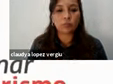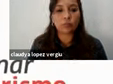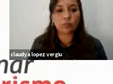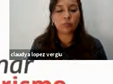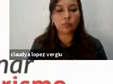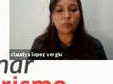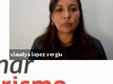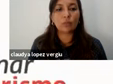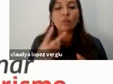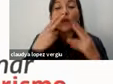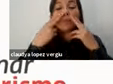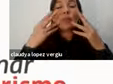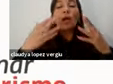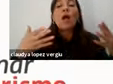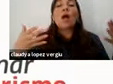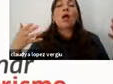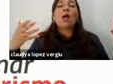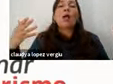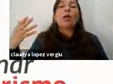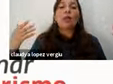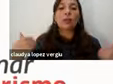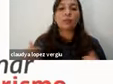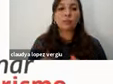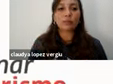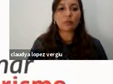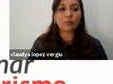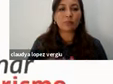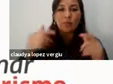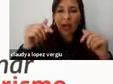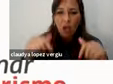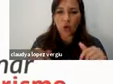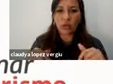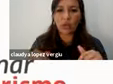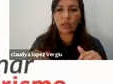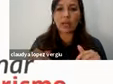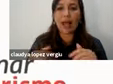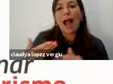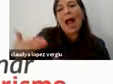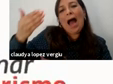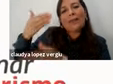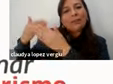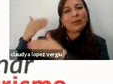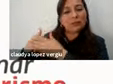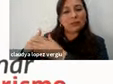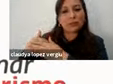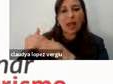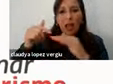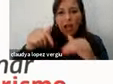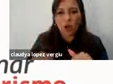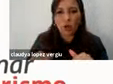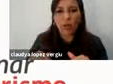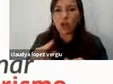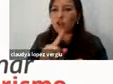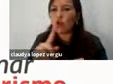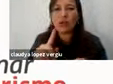su aire puro, ¿no? Entonces, eso todo manejo nosotros hacíamos antes, pero ahora no